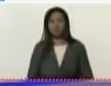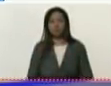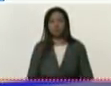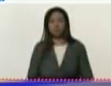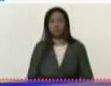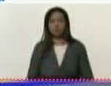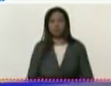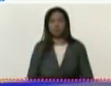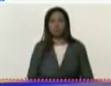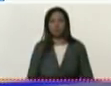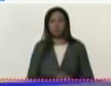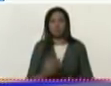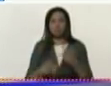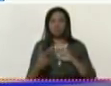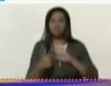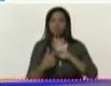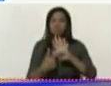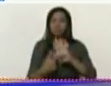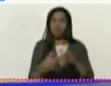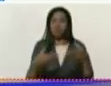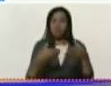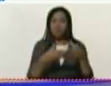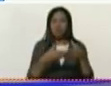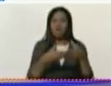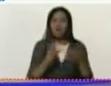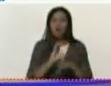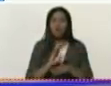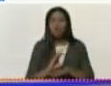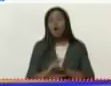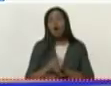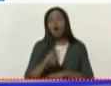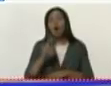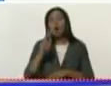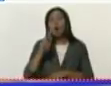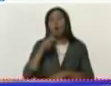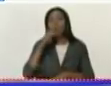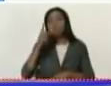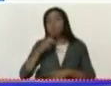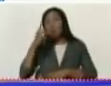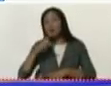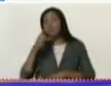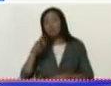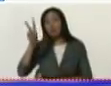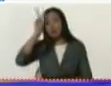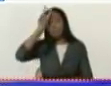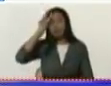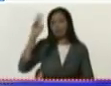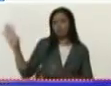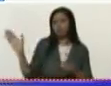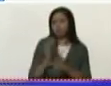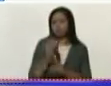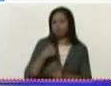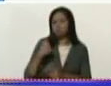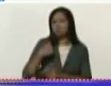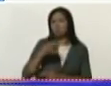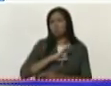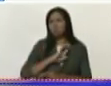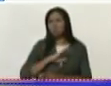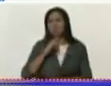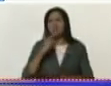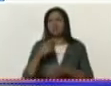Y salió y tiene asilo político en Perú y ha asumido la autoría